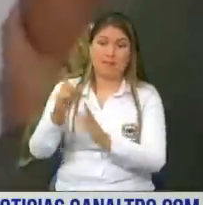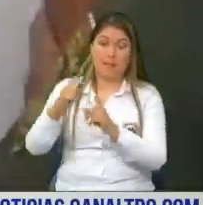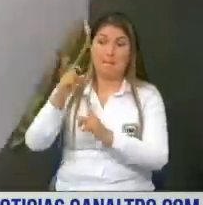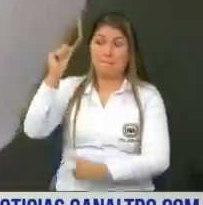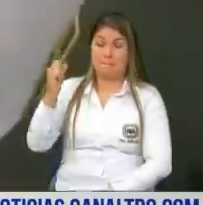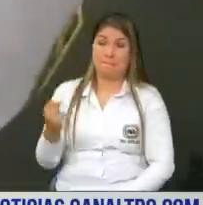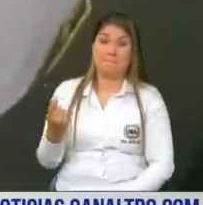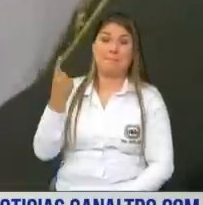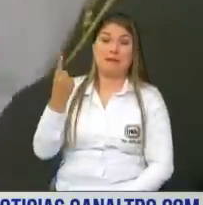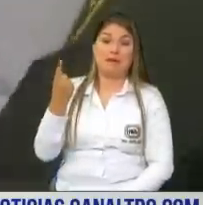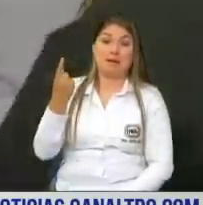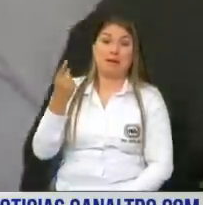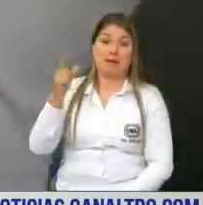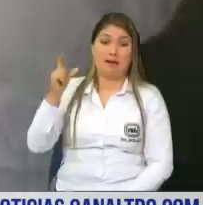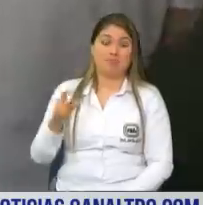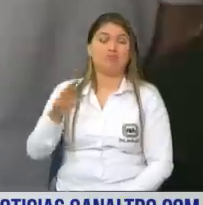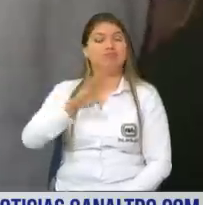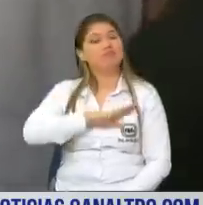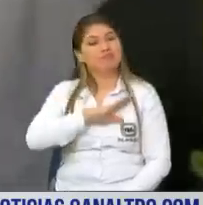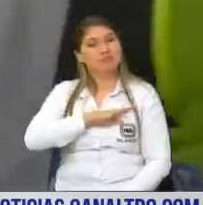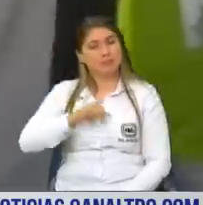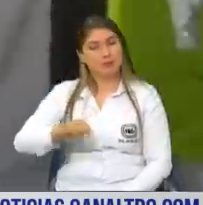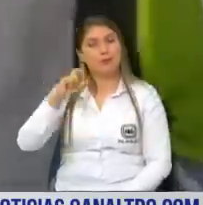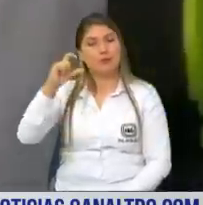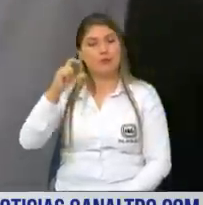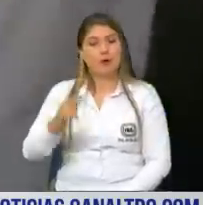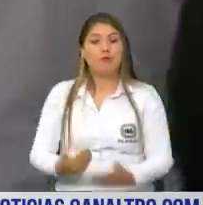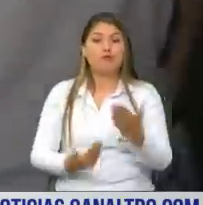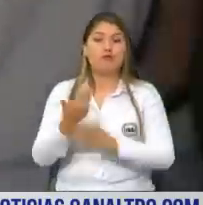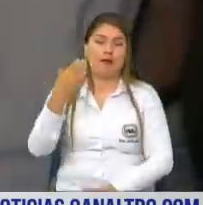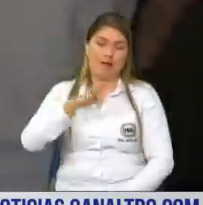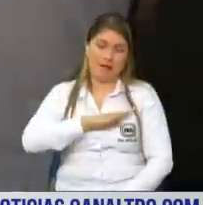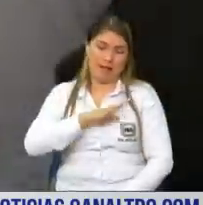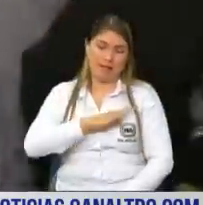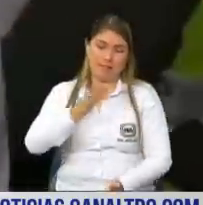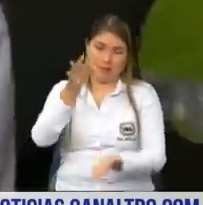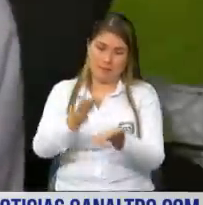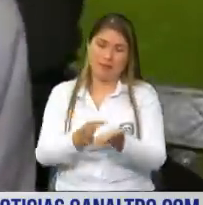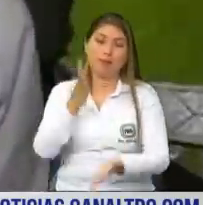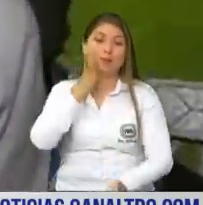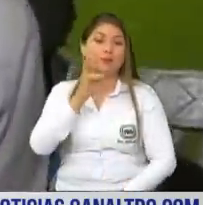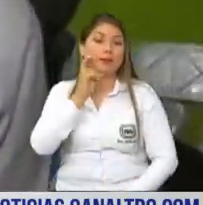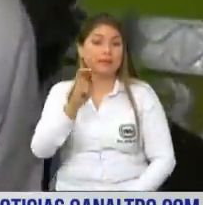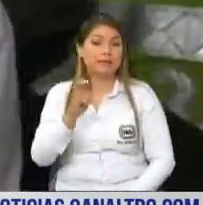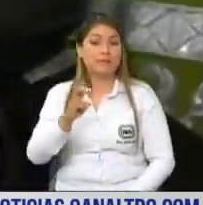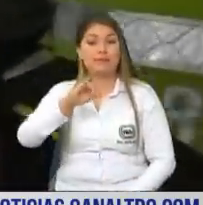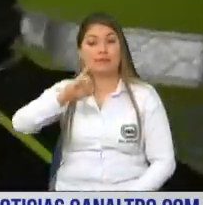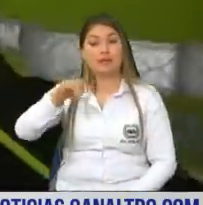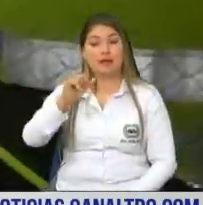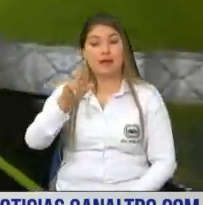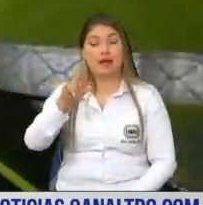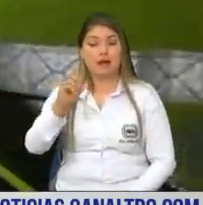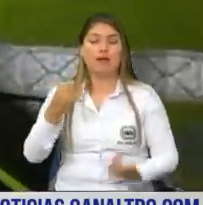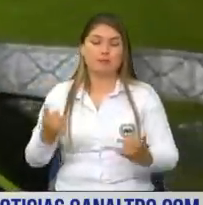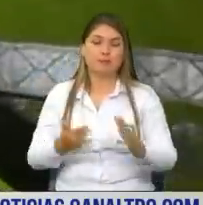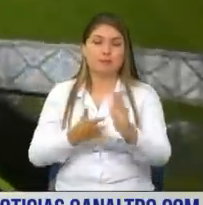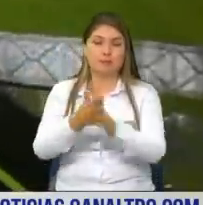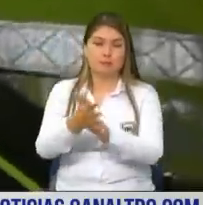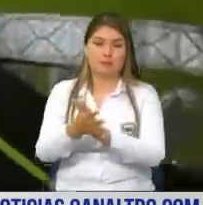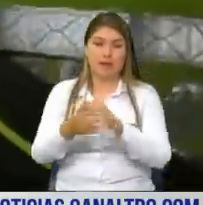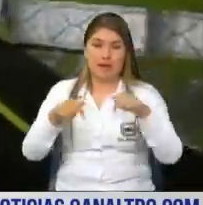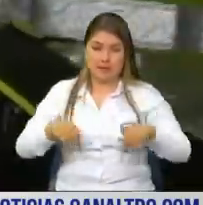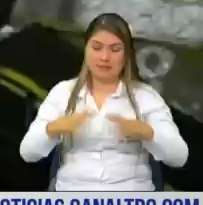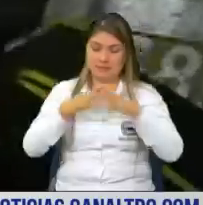primero del primero mandatario de san josé de cúcuta del nuevo alcalde de la capital nortesantandereana hay dos años en la información que nosotros tenemos